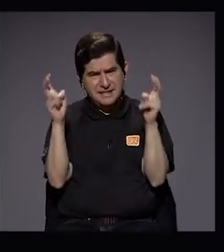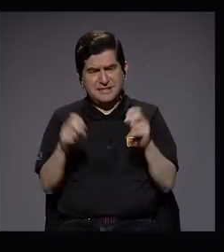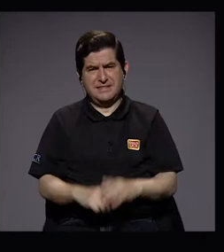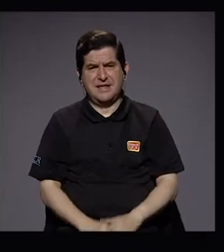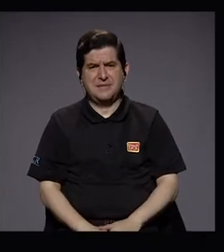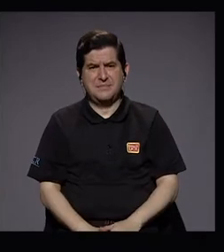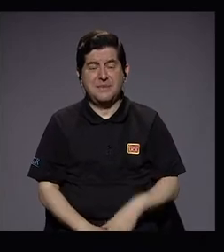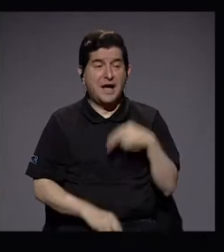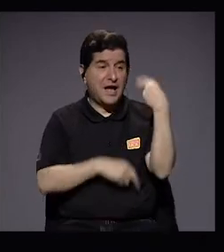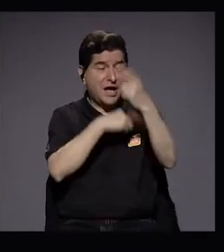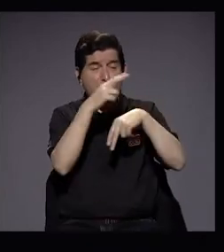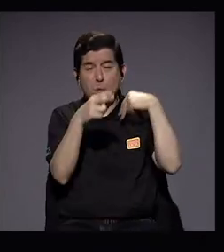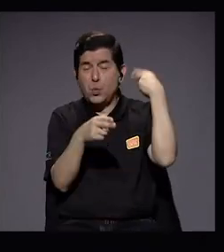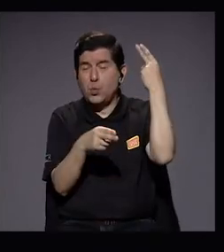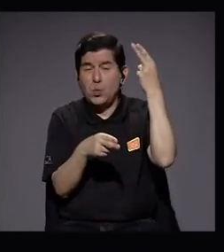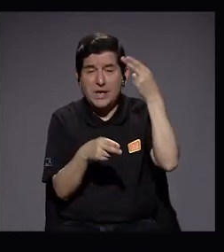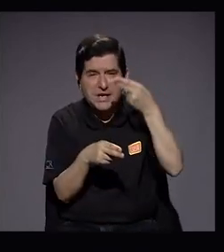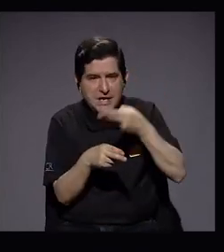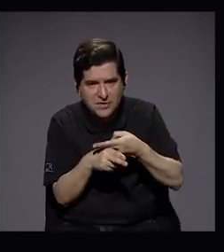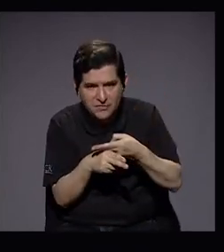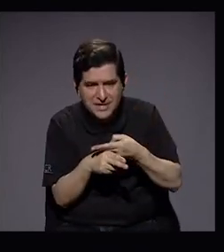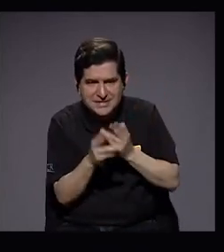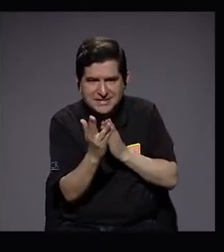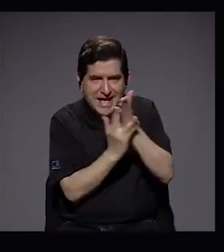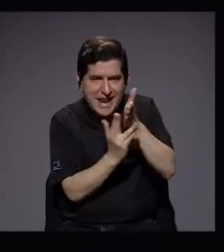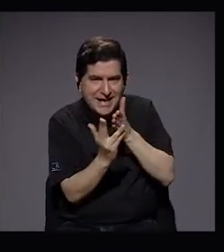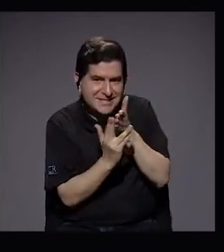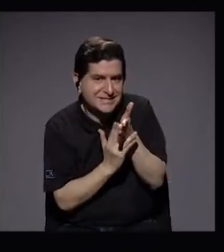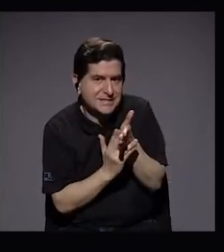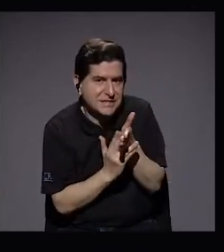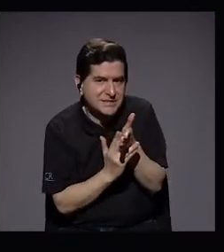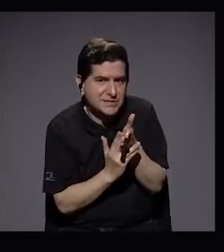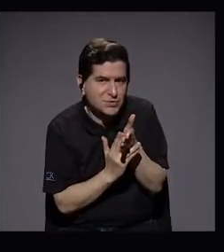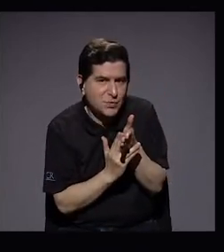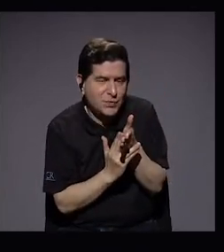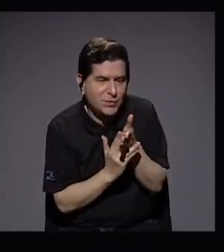de la universalización de ese acceso